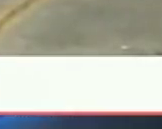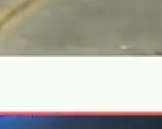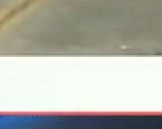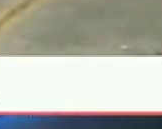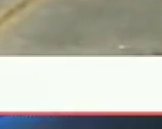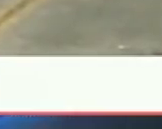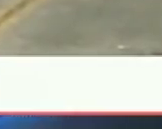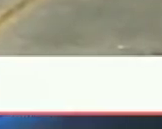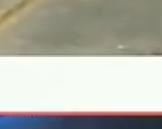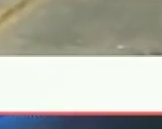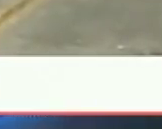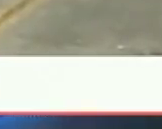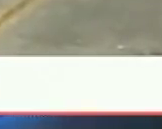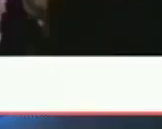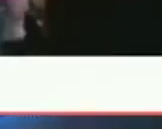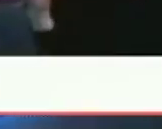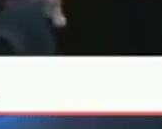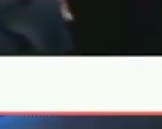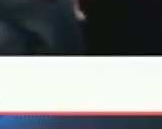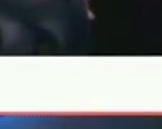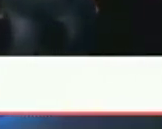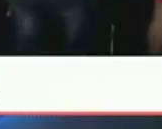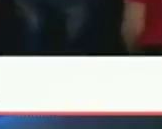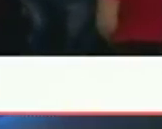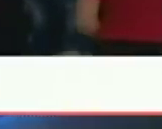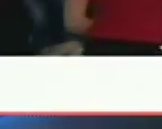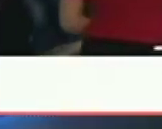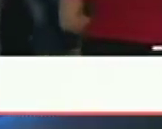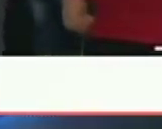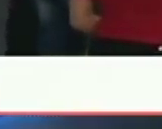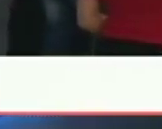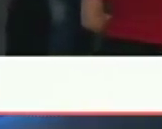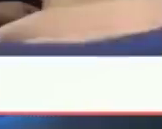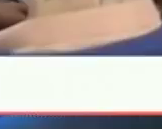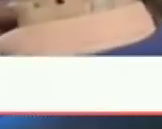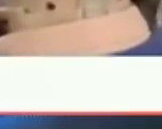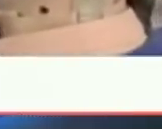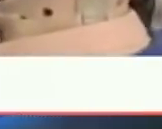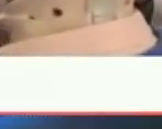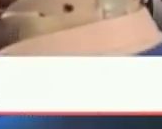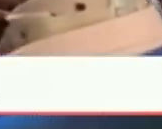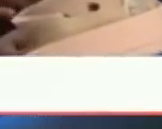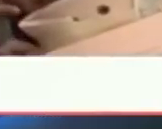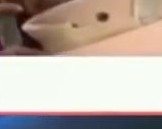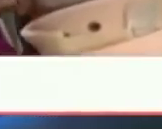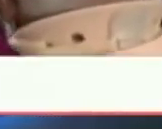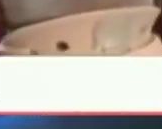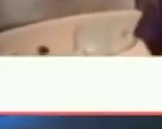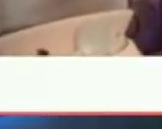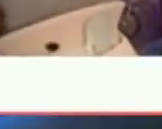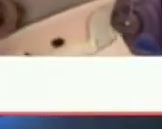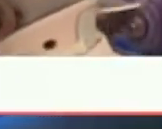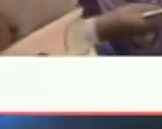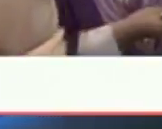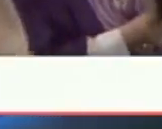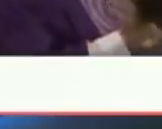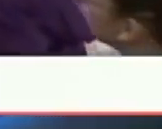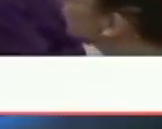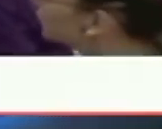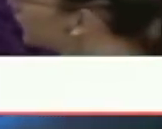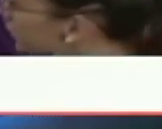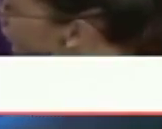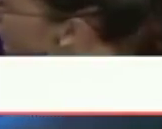oración al Nazareno y digámoslo: Nazareno, trae tus bendiciones de amor, de felicidad,